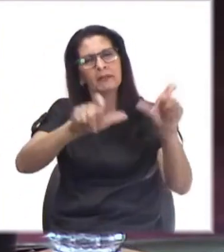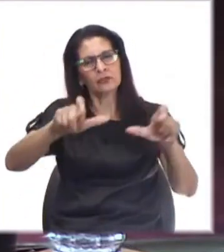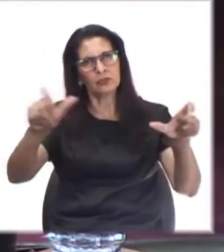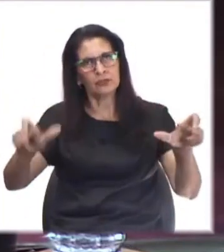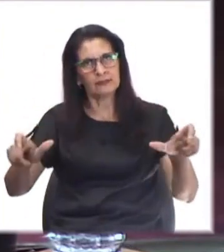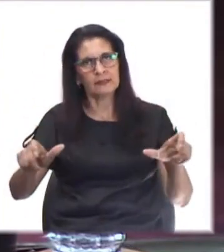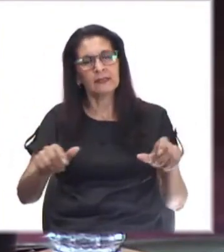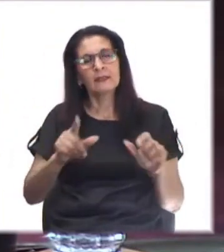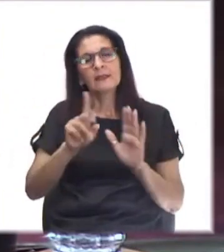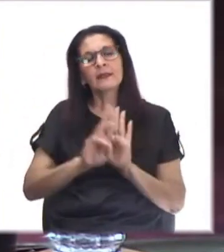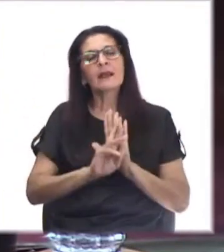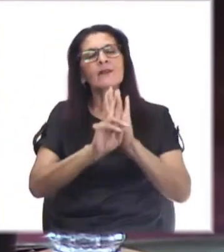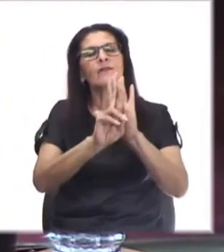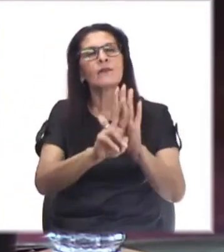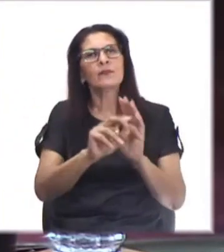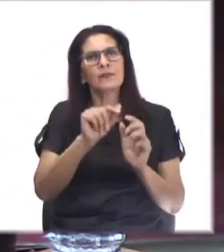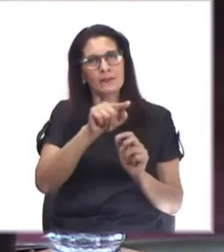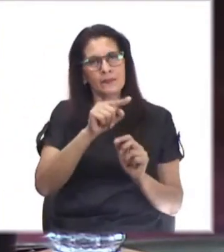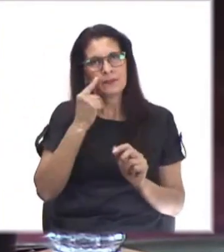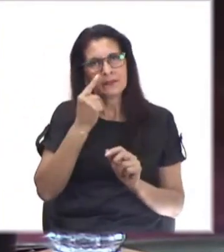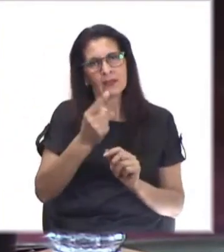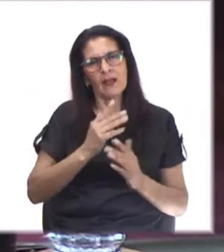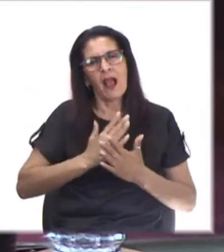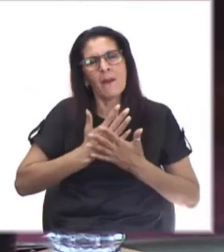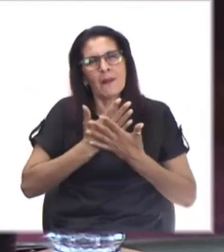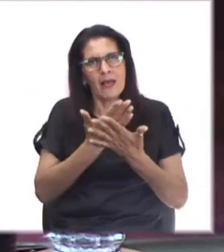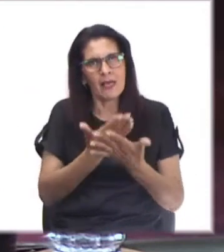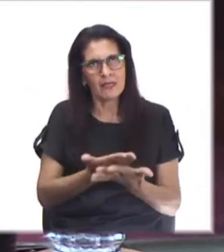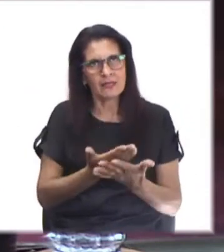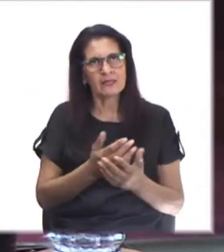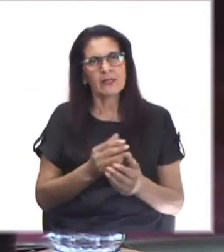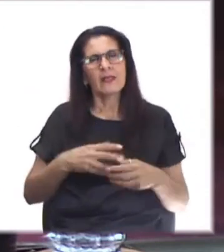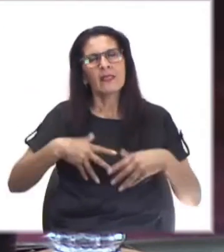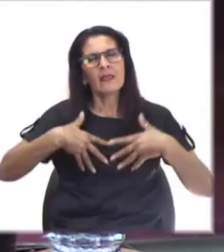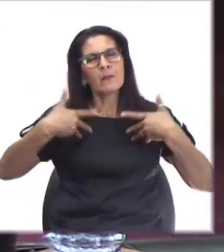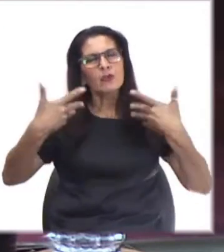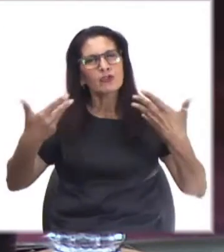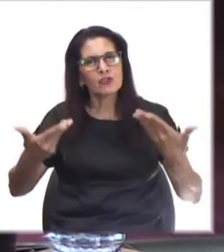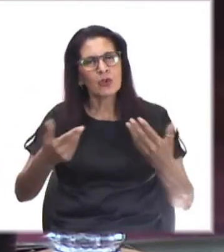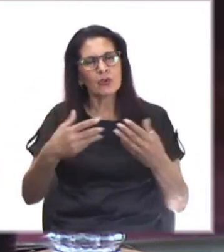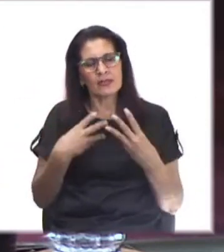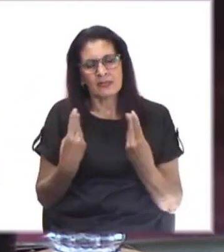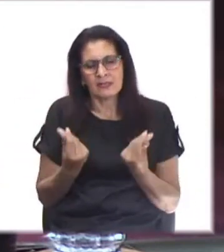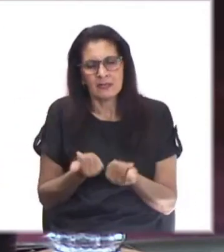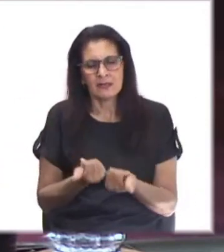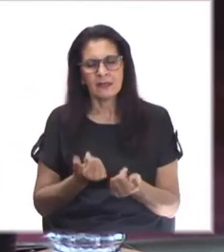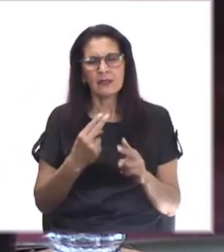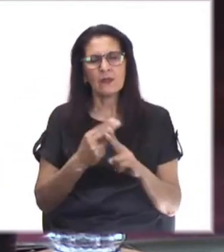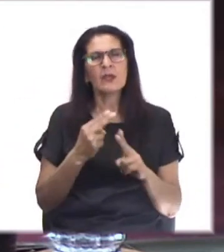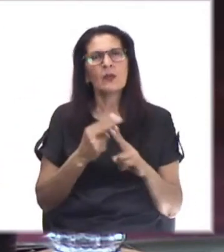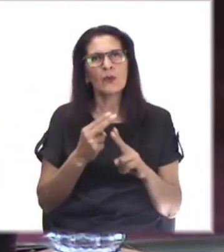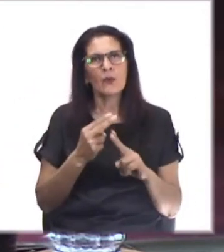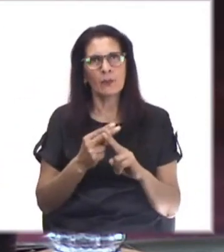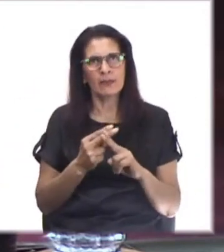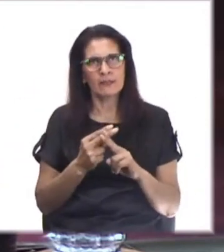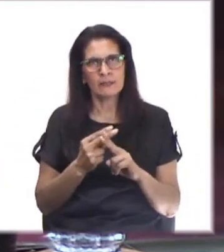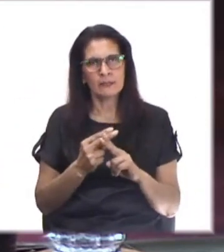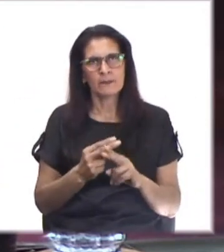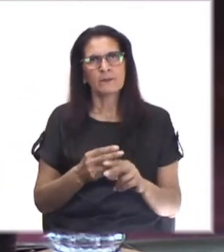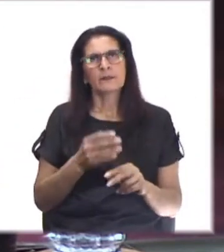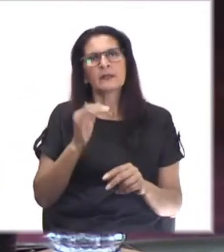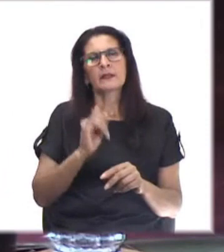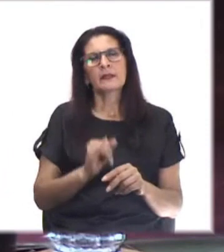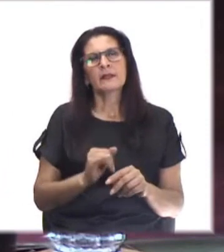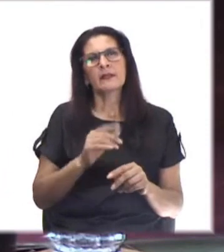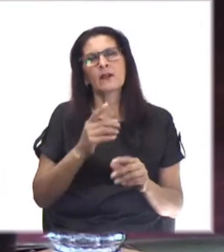que reflejan el conjunto de imágenes amadas, de las emociones sentidas y de los nombres pronunciados, y de líneas